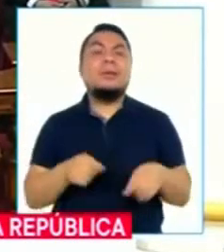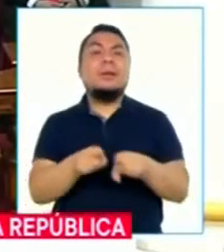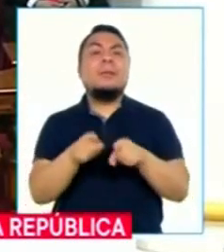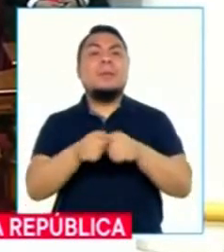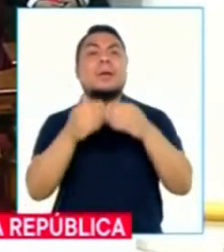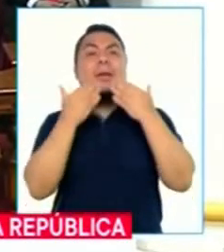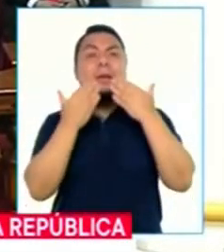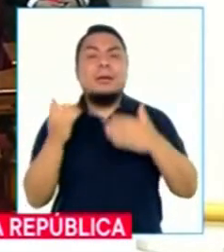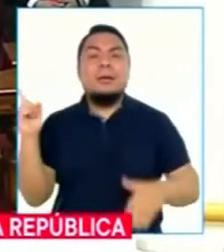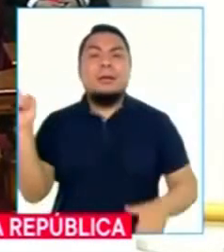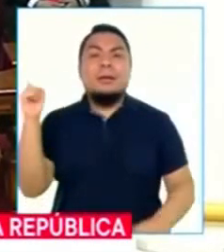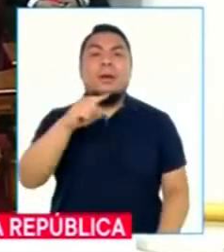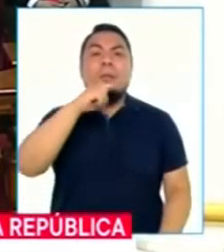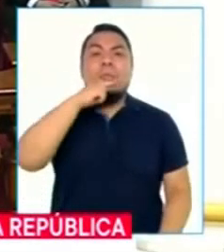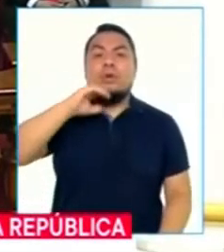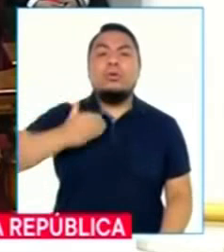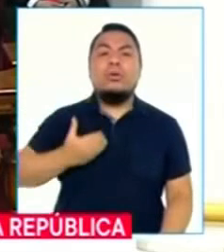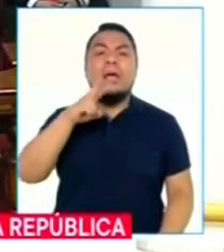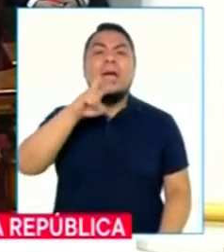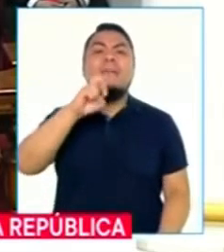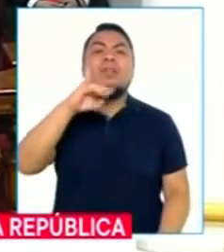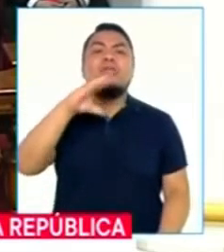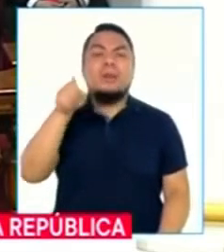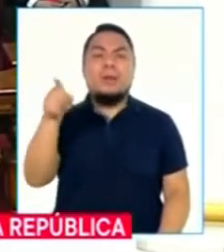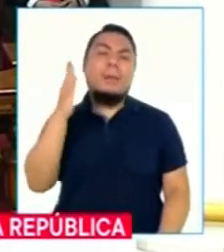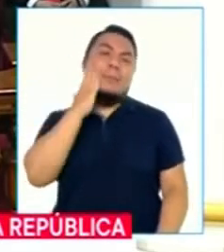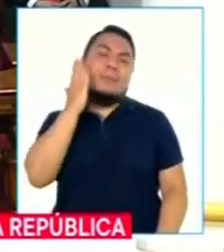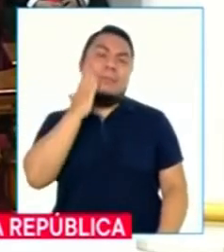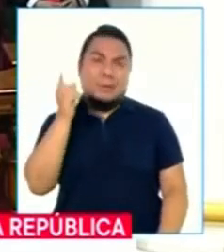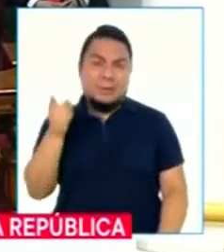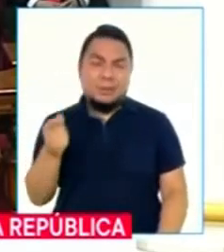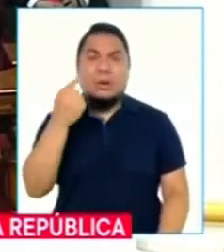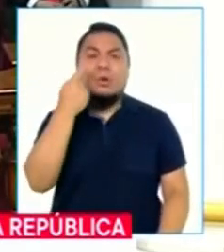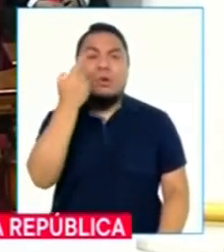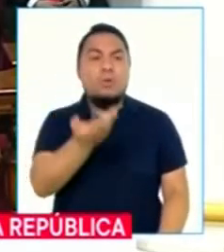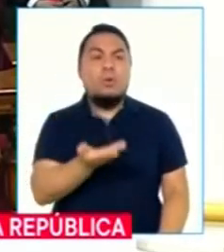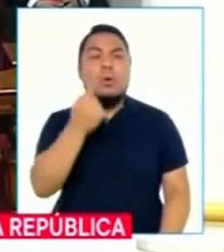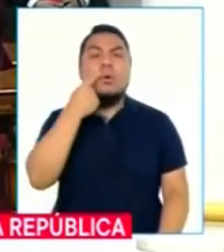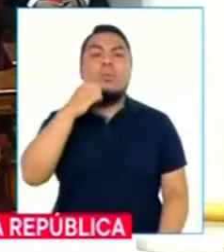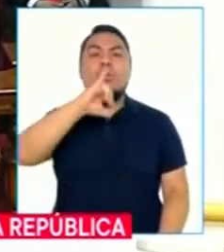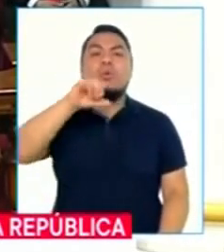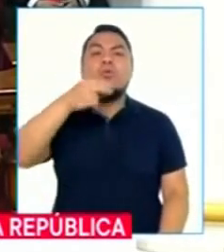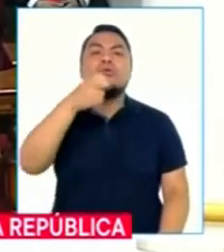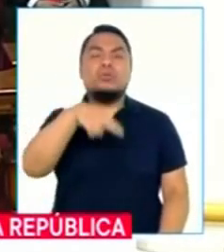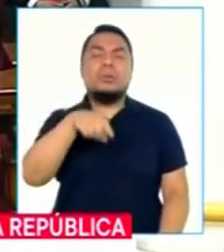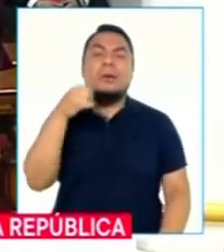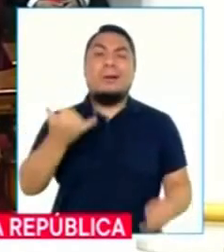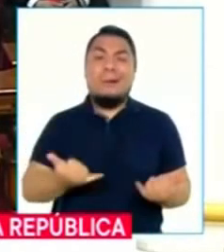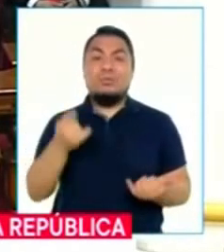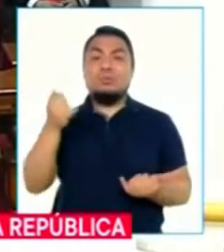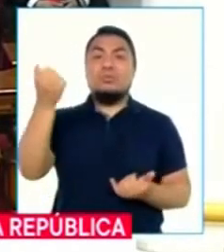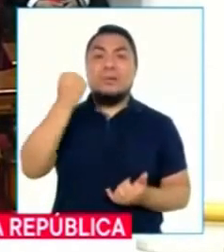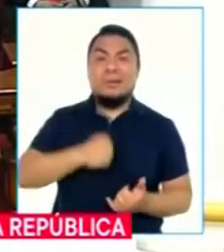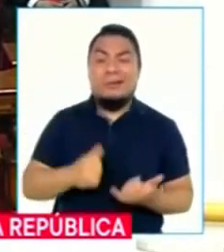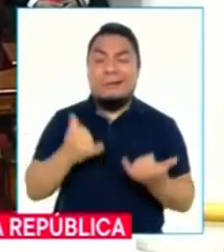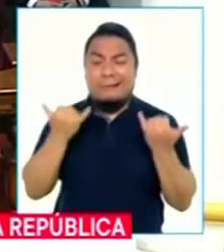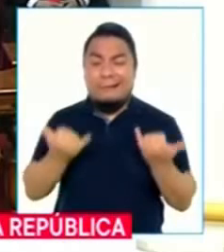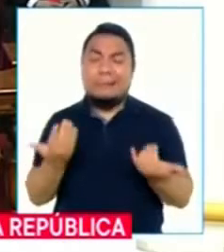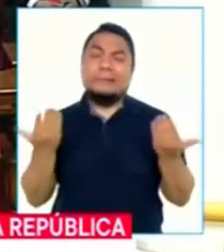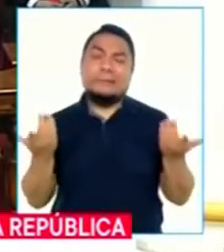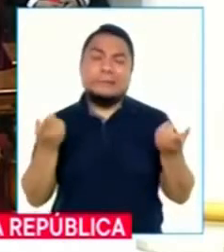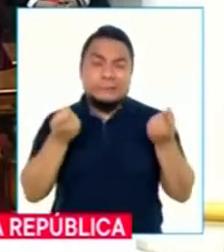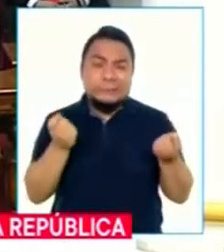la presencia de la señora Verónica, madre de John Cordero, quien está en este